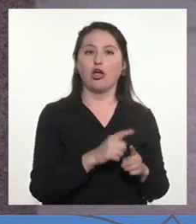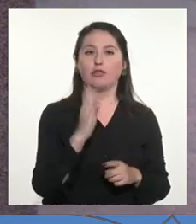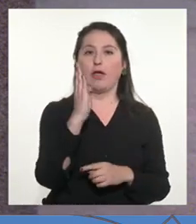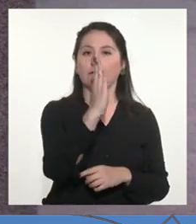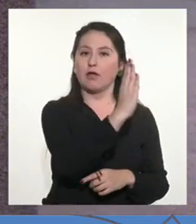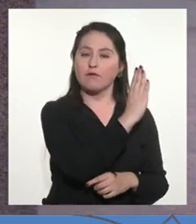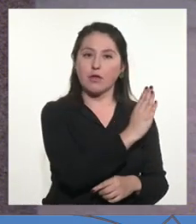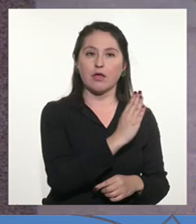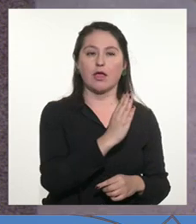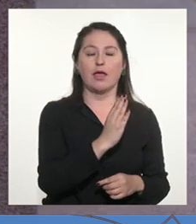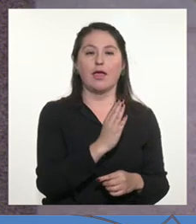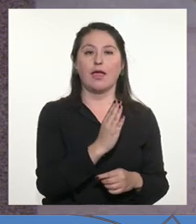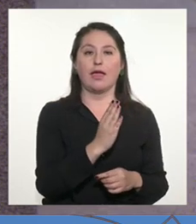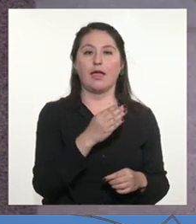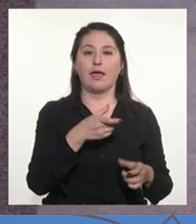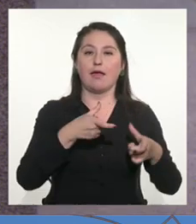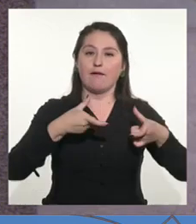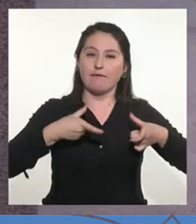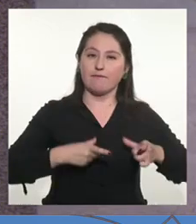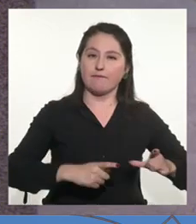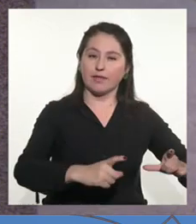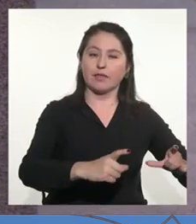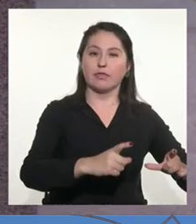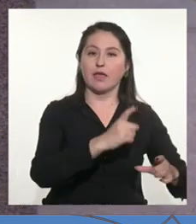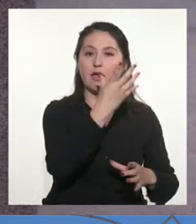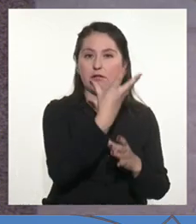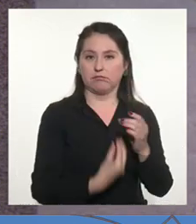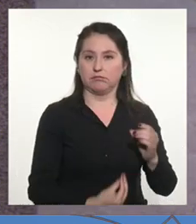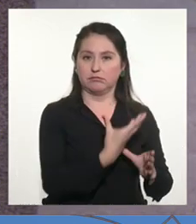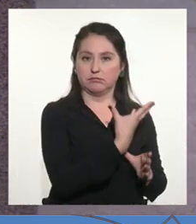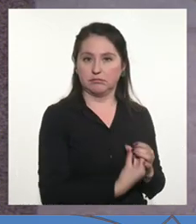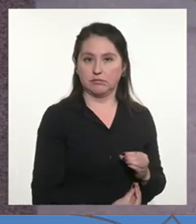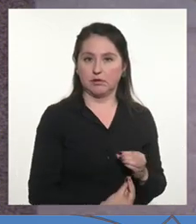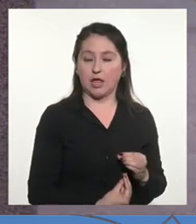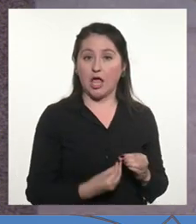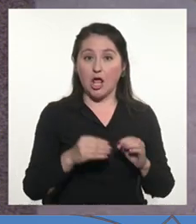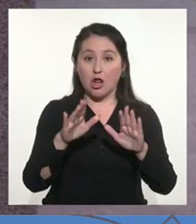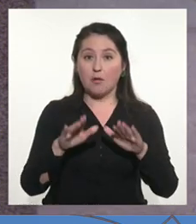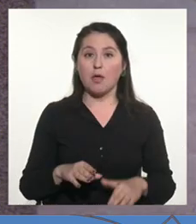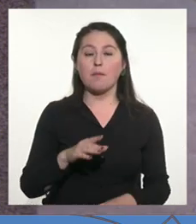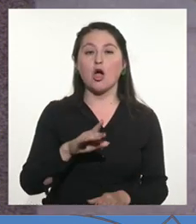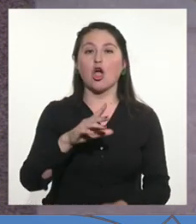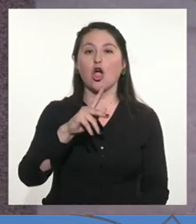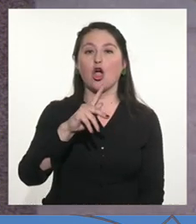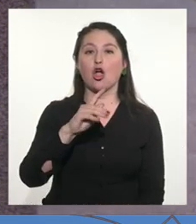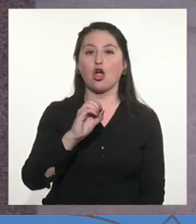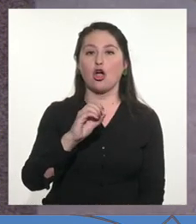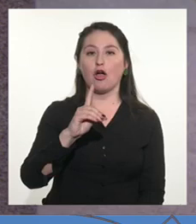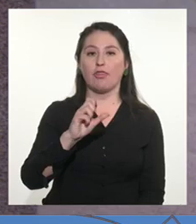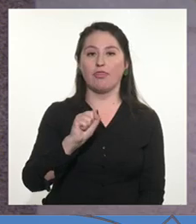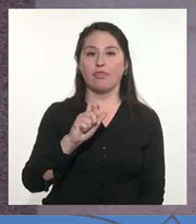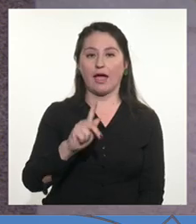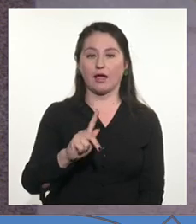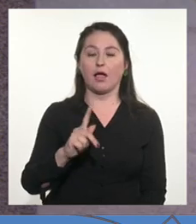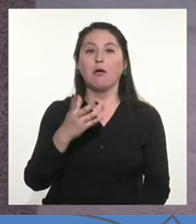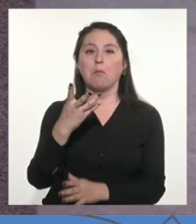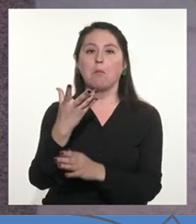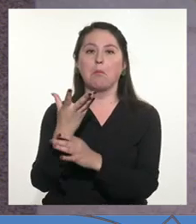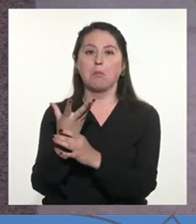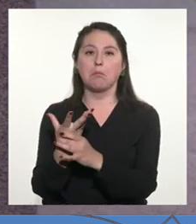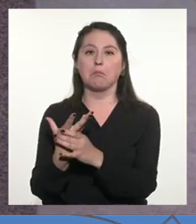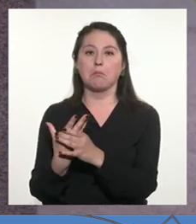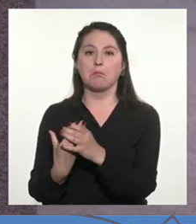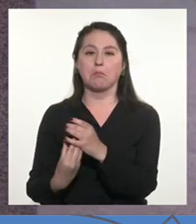y yo creo que a este parlamento si no toma atención un día les voy a pasarlo de cosas que silenciosamente desapareció por